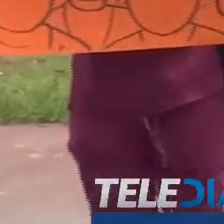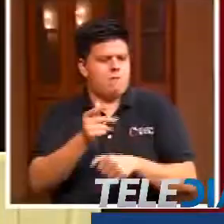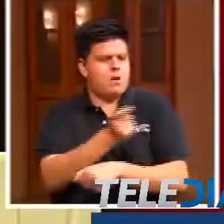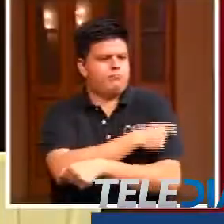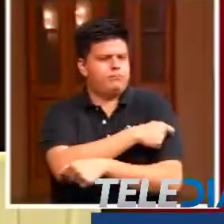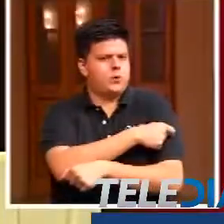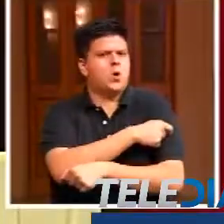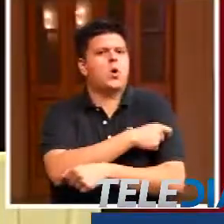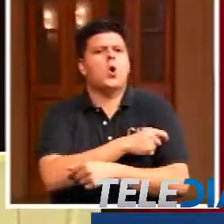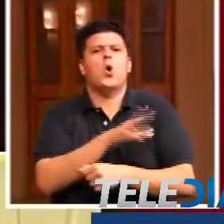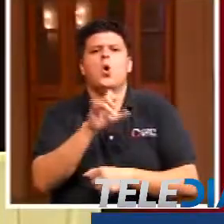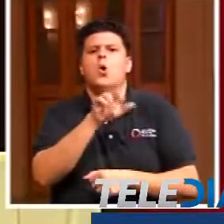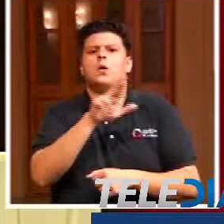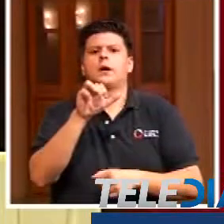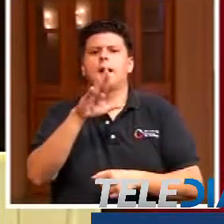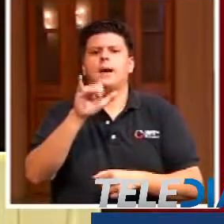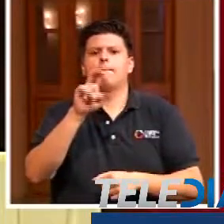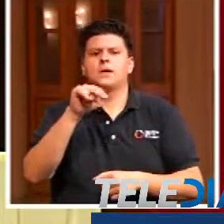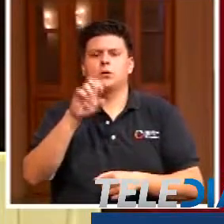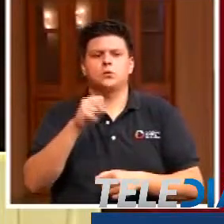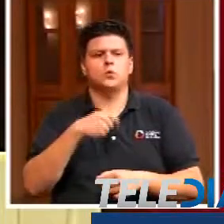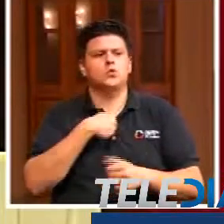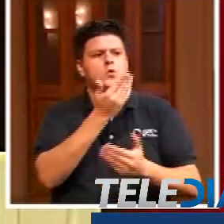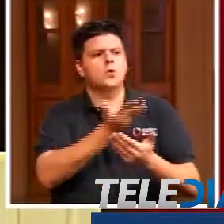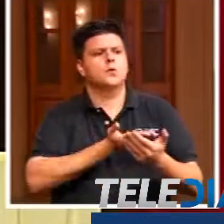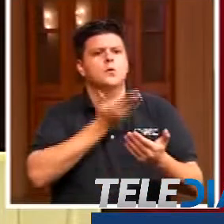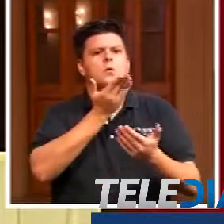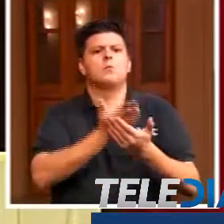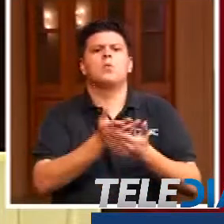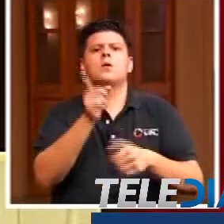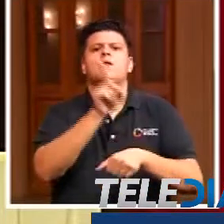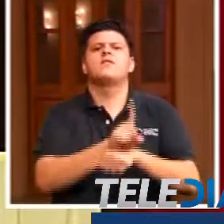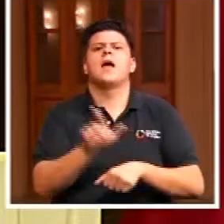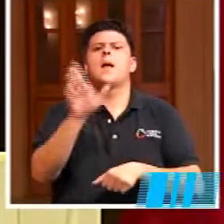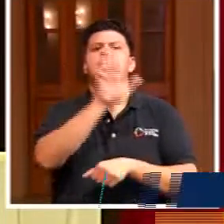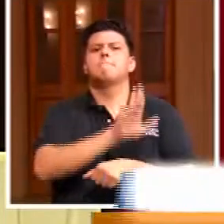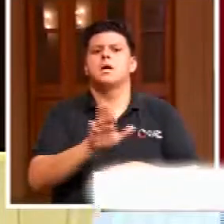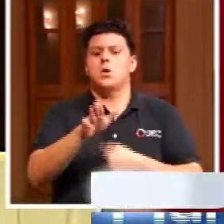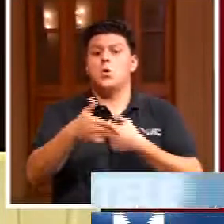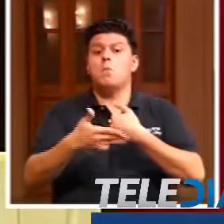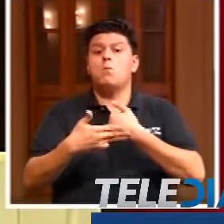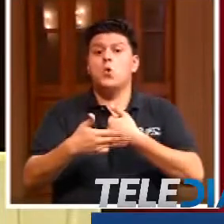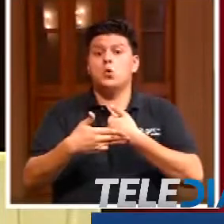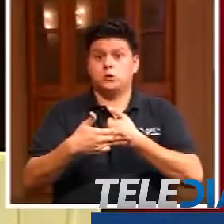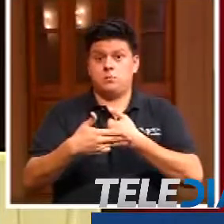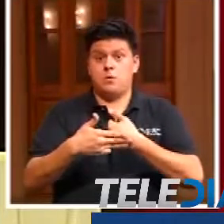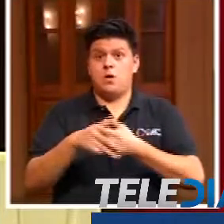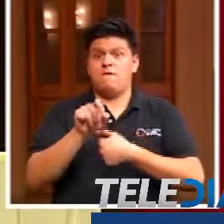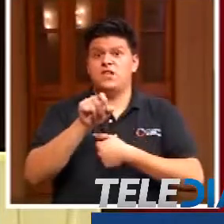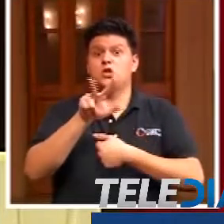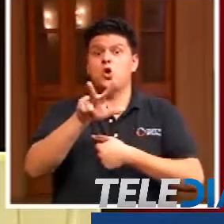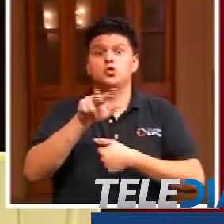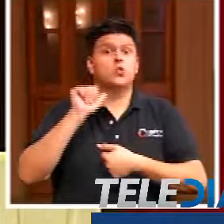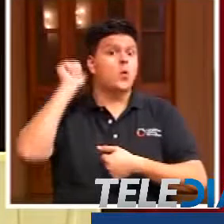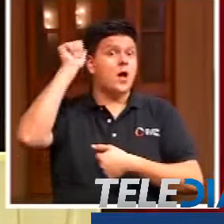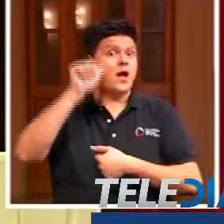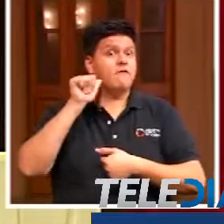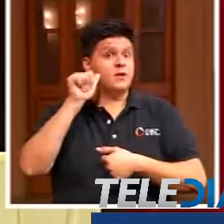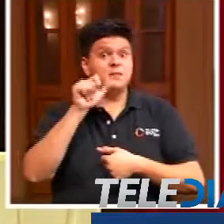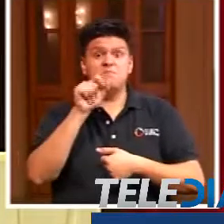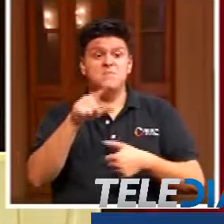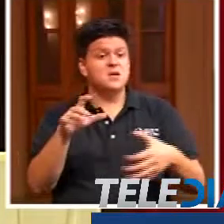protestado. Le hice la propuesta de aplicarla el miércoles, el próximo miércoles 28 de abril,